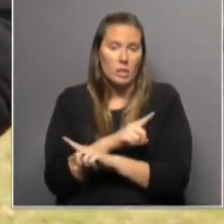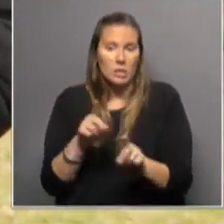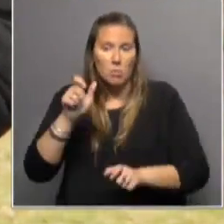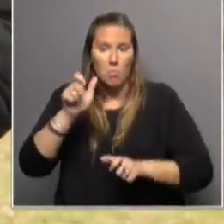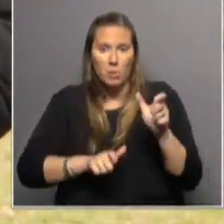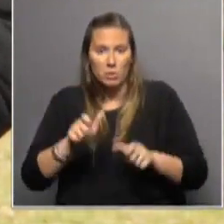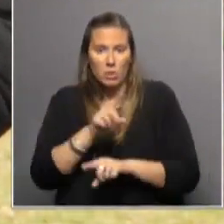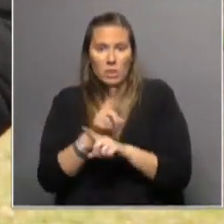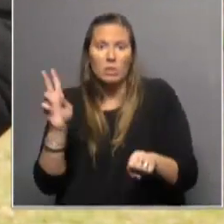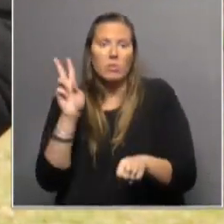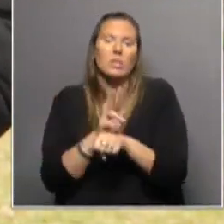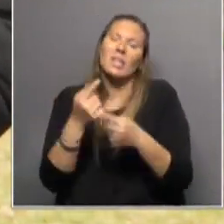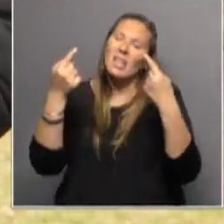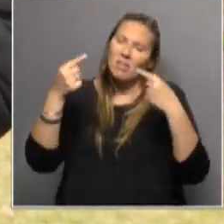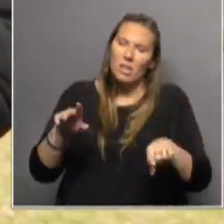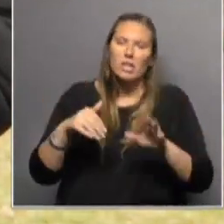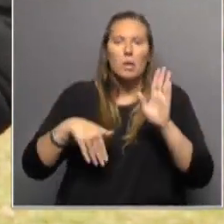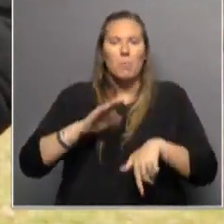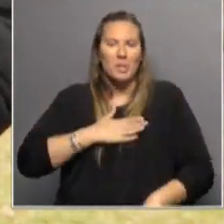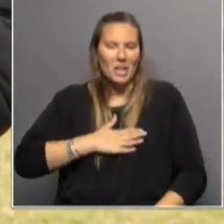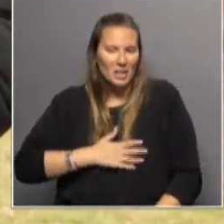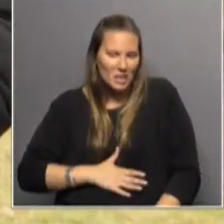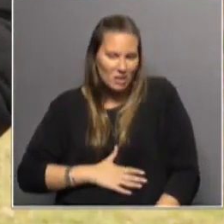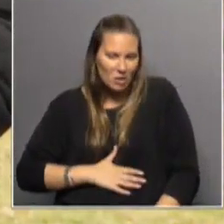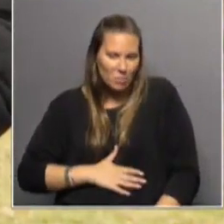visitantes, es otra cosa. Es más relajado, digamos.